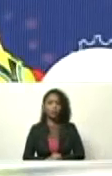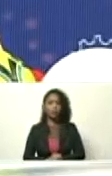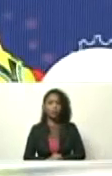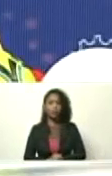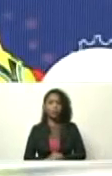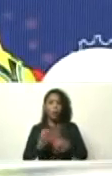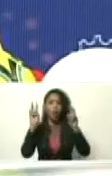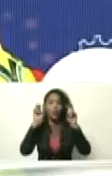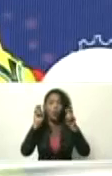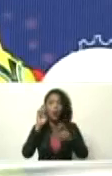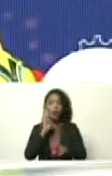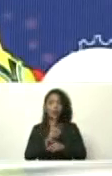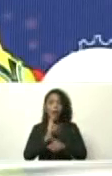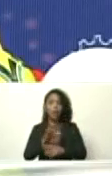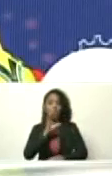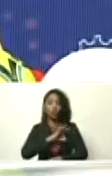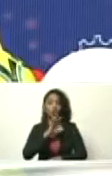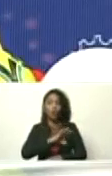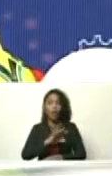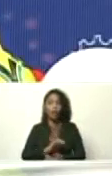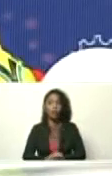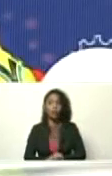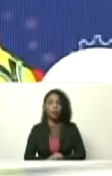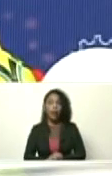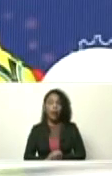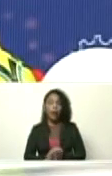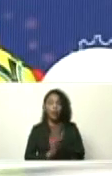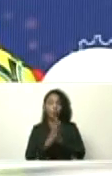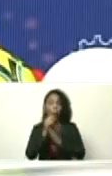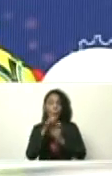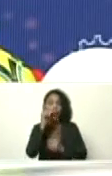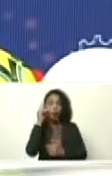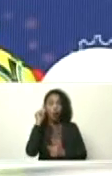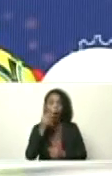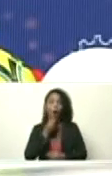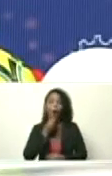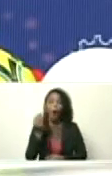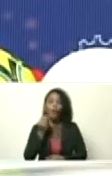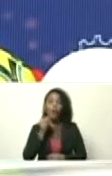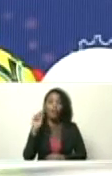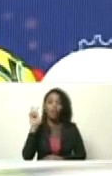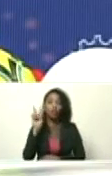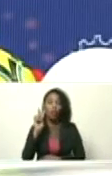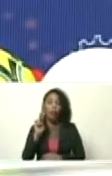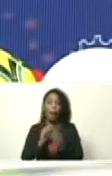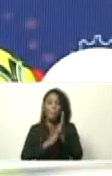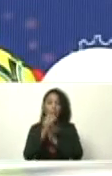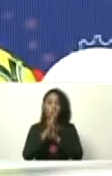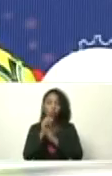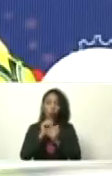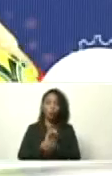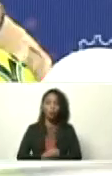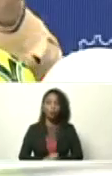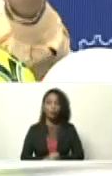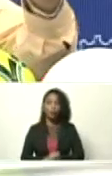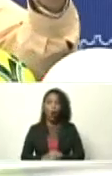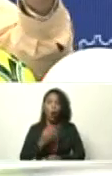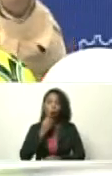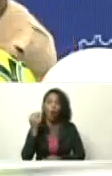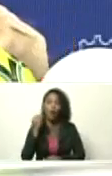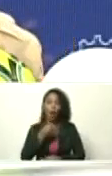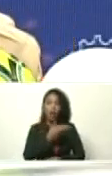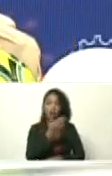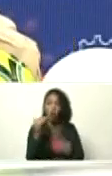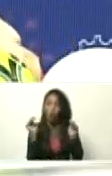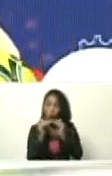una nueva red social de un emprendedor, de un grupo de jóvenes venezolanos, emprendedores, jóvenes como